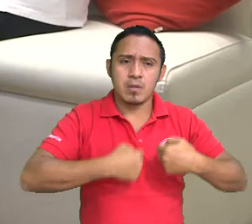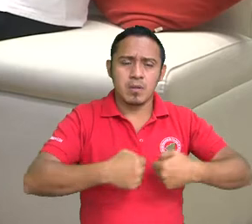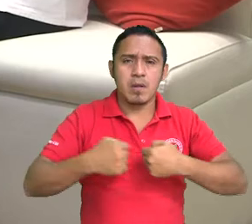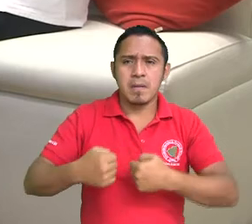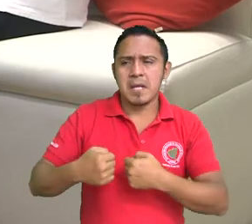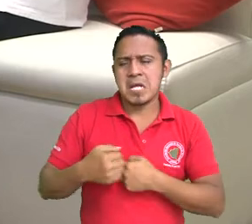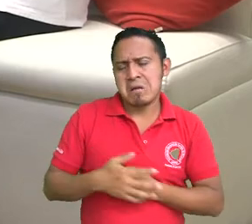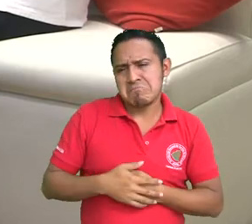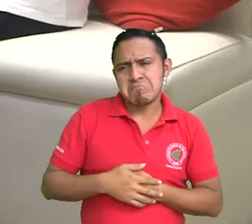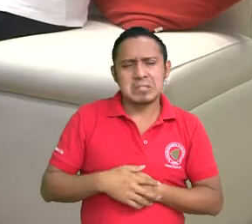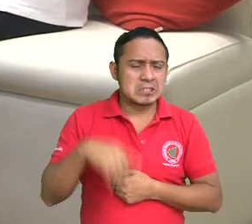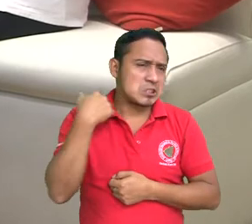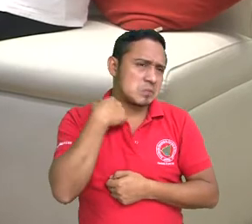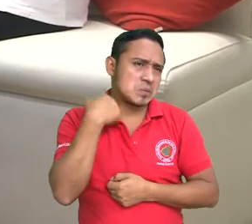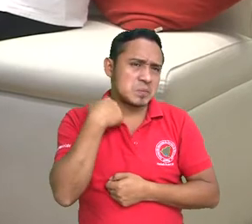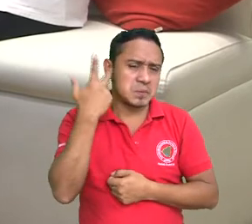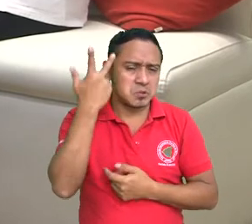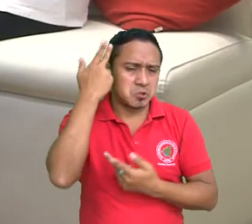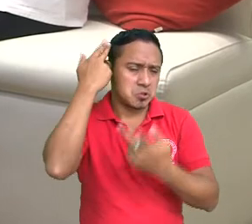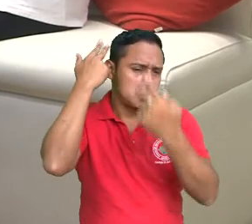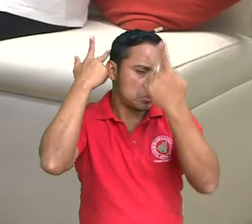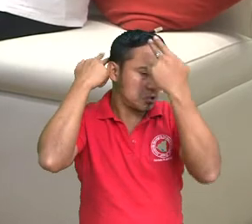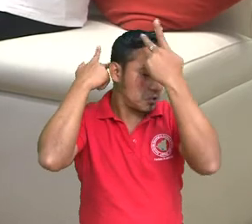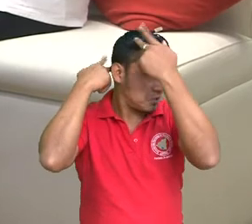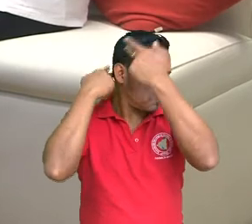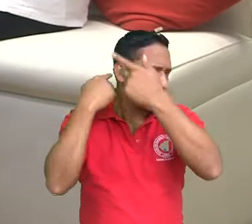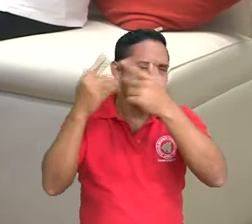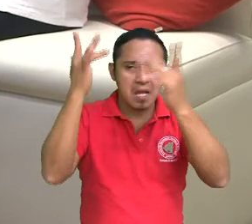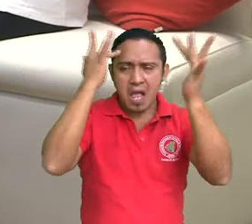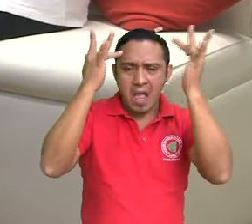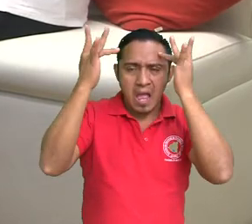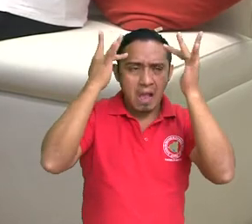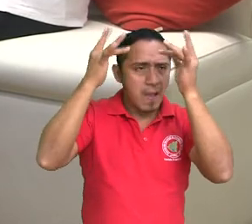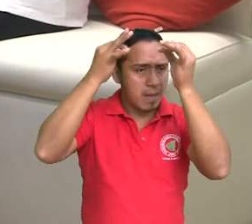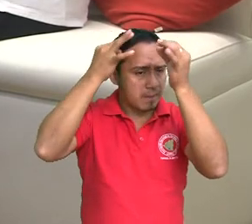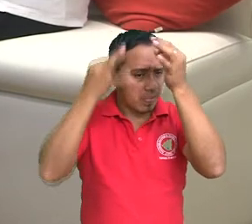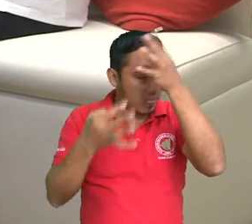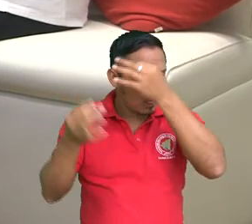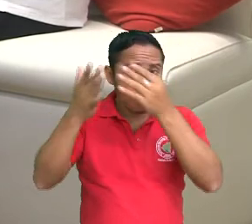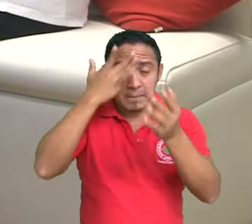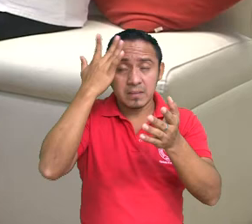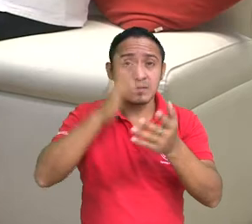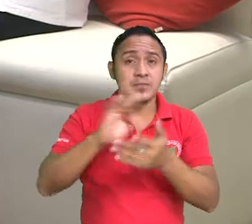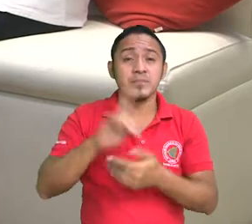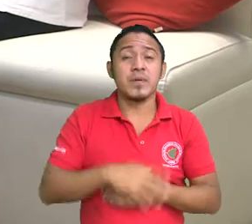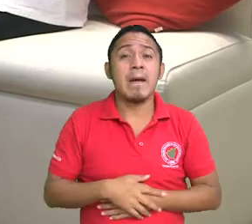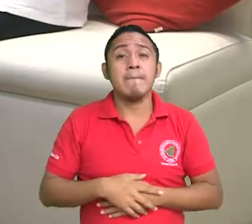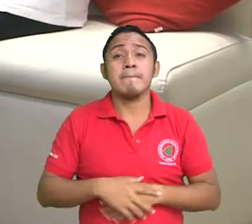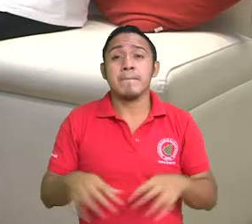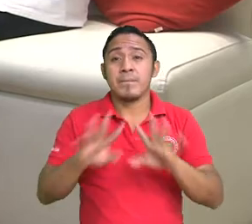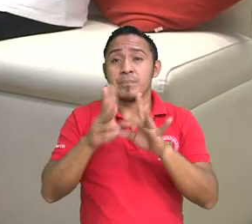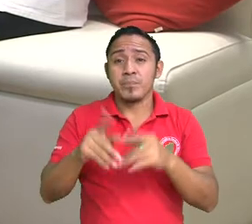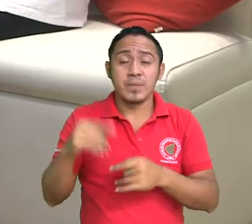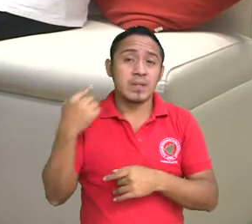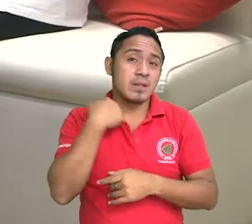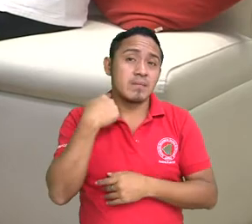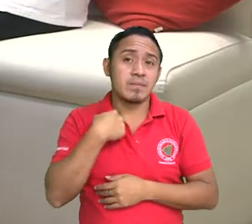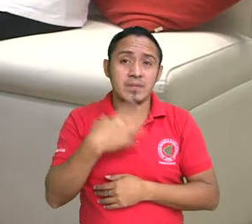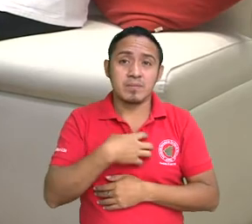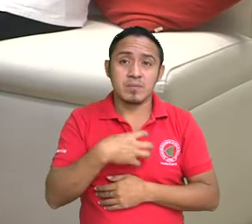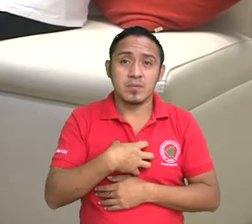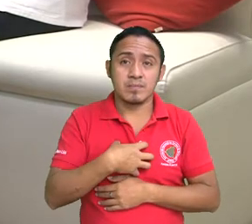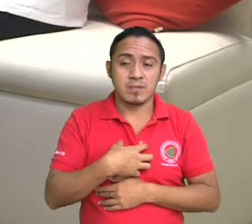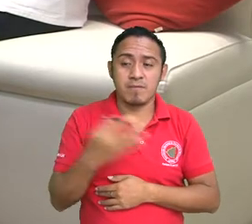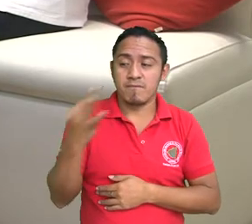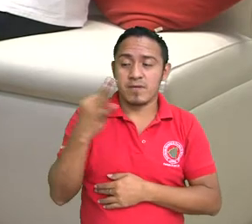lo manejan corto, entonces como que no se preocupan mucho, sino que nosotras somos las que lo forma parte de